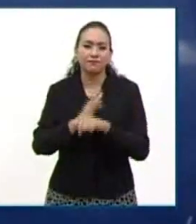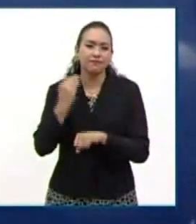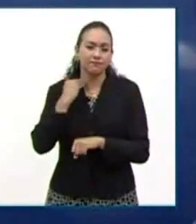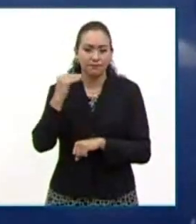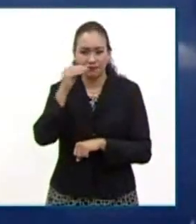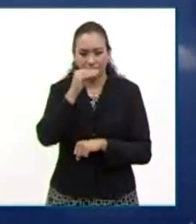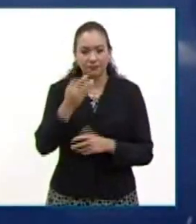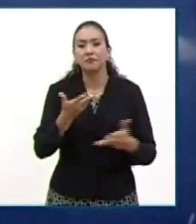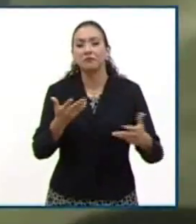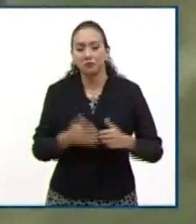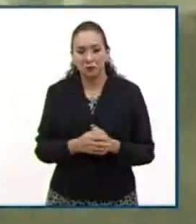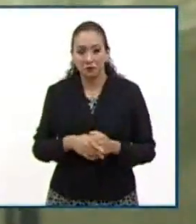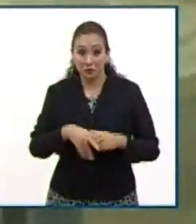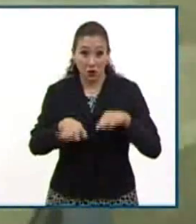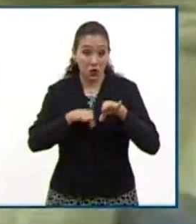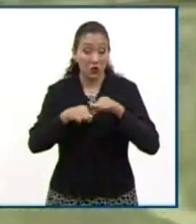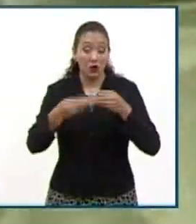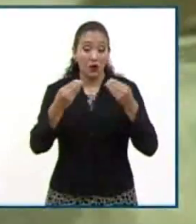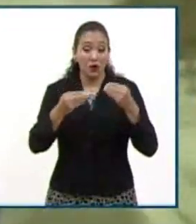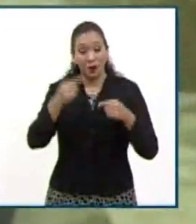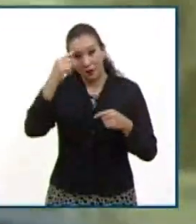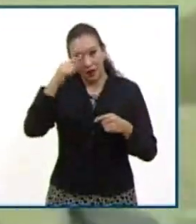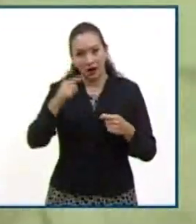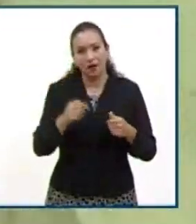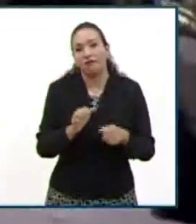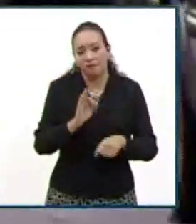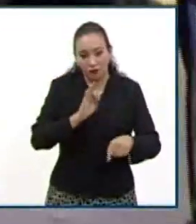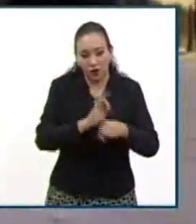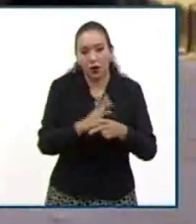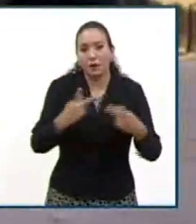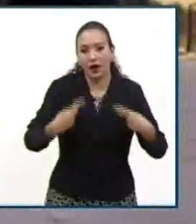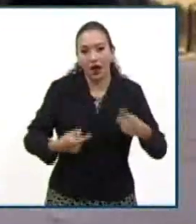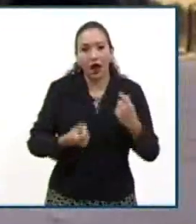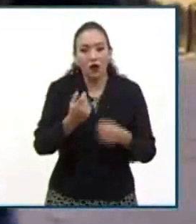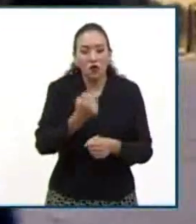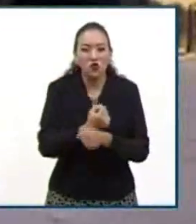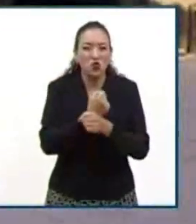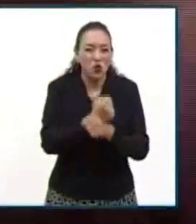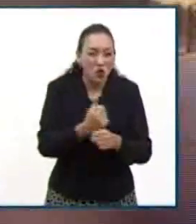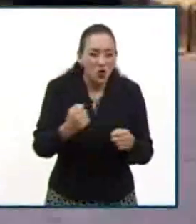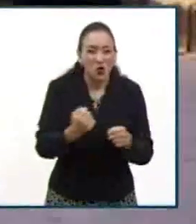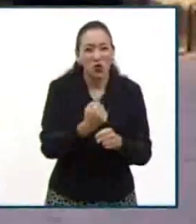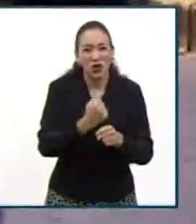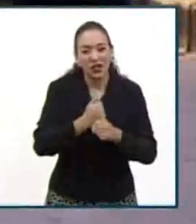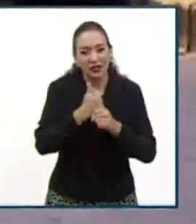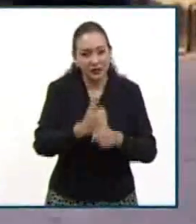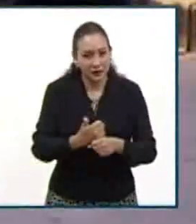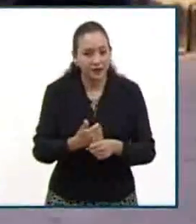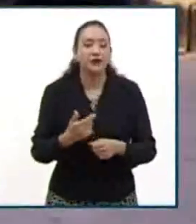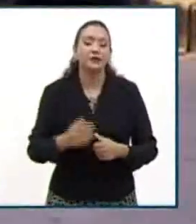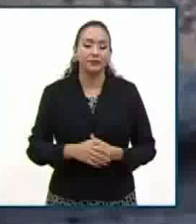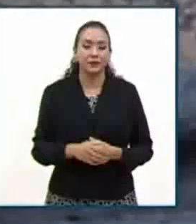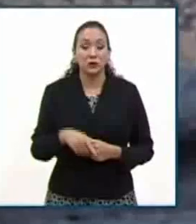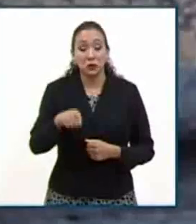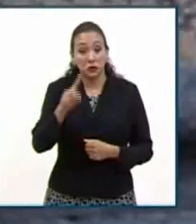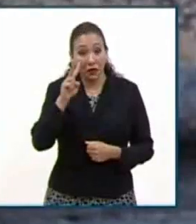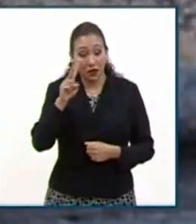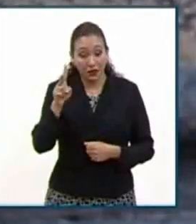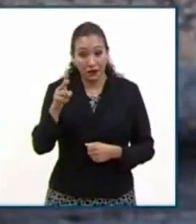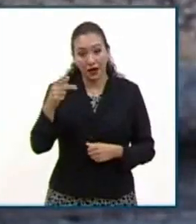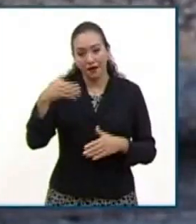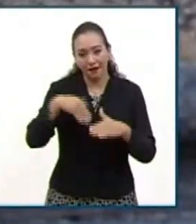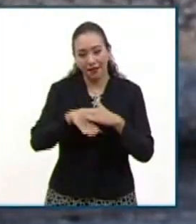para asistir y representar a víctimas de tortura con el objetivo de proteger sus derechos humanos. Puede encontrar el podcast